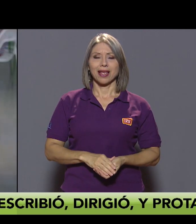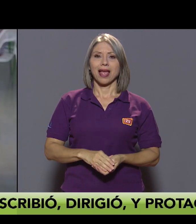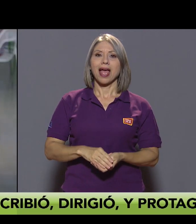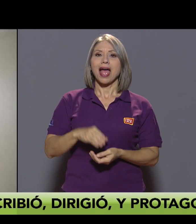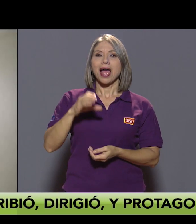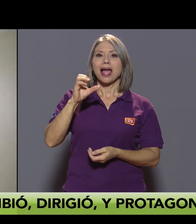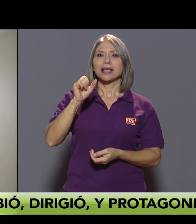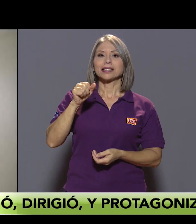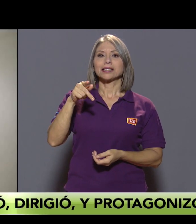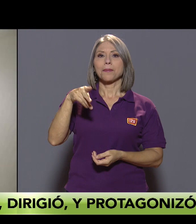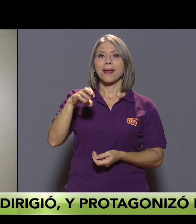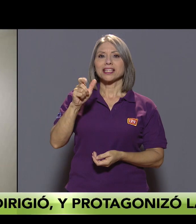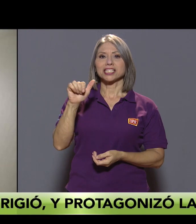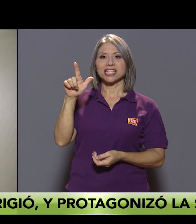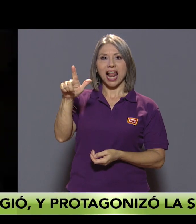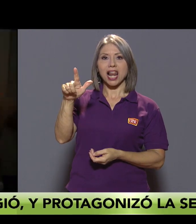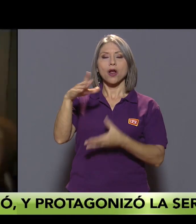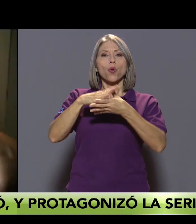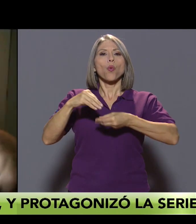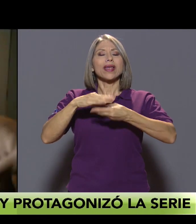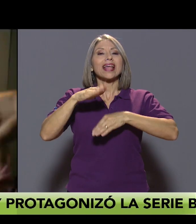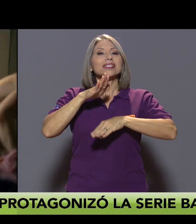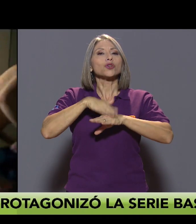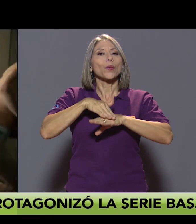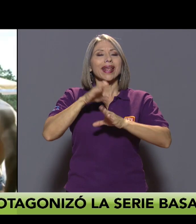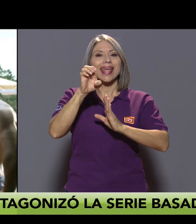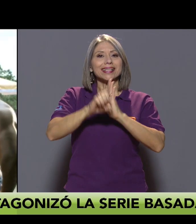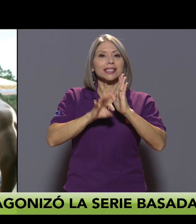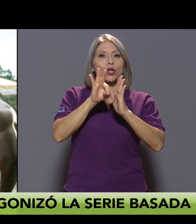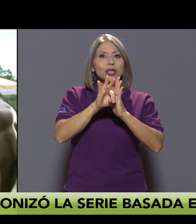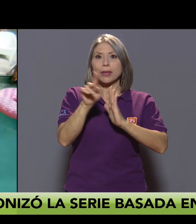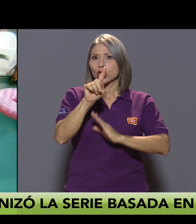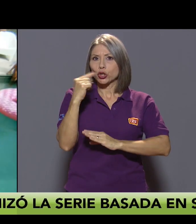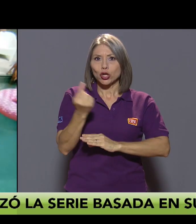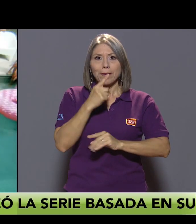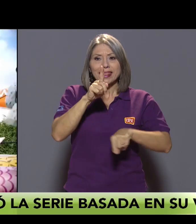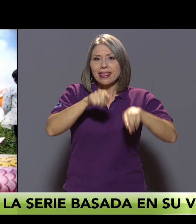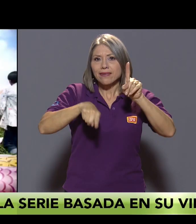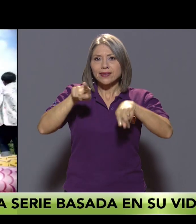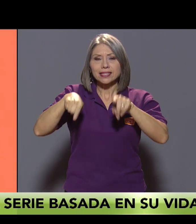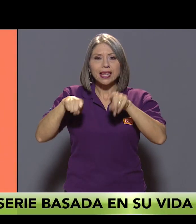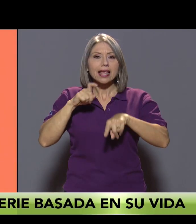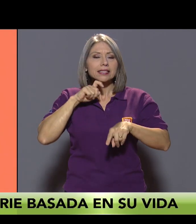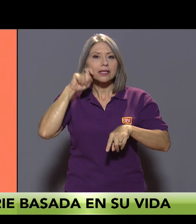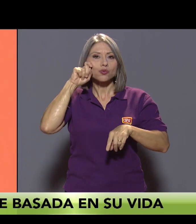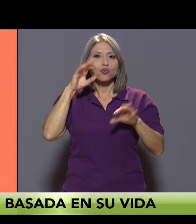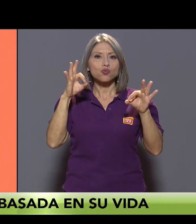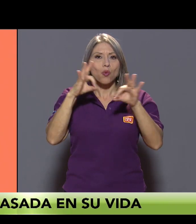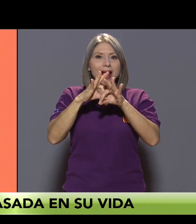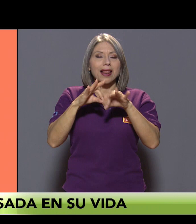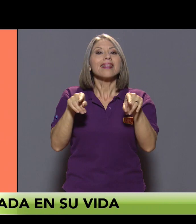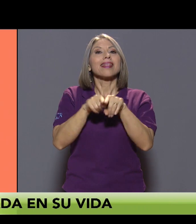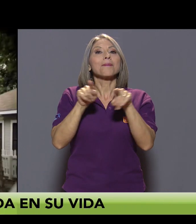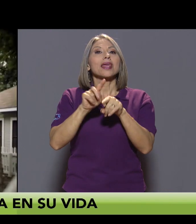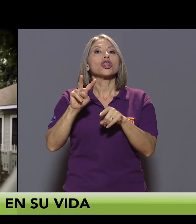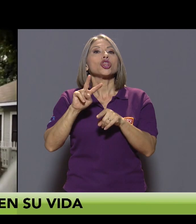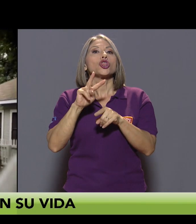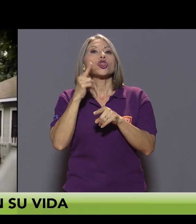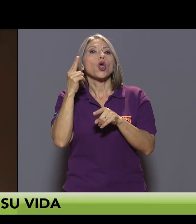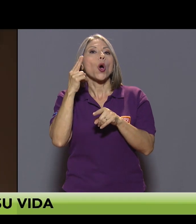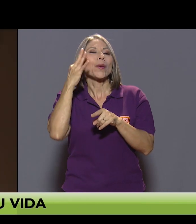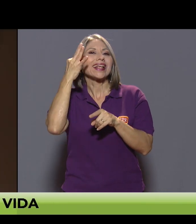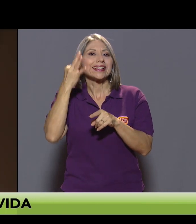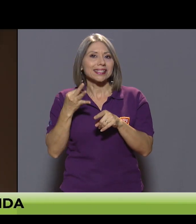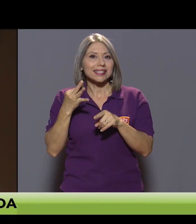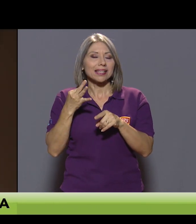Special nos cuenta los estereotipos que existen no solo alrededor de la diversidad sexual, sino también sobre el doble tabú que se da